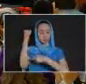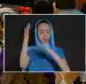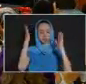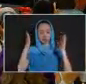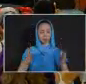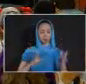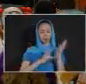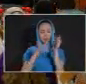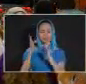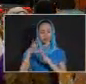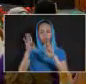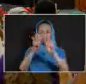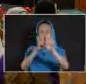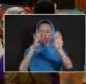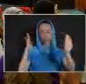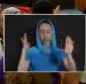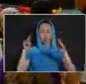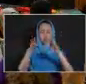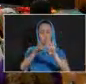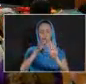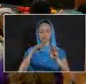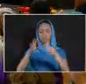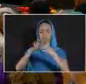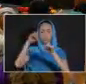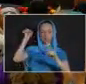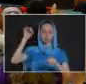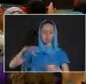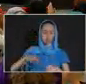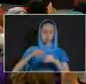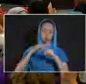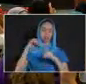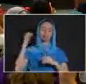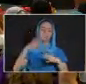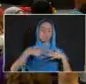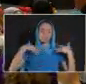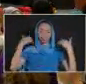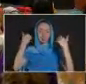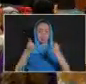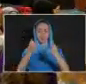puertas de bendición, papito lindo. Sana, liberta, Padre, de la gloria.